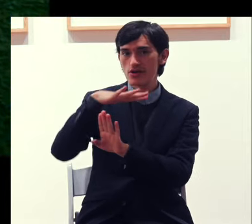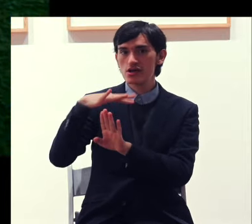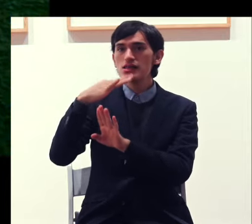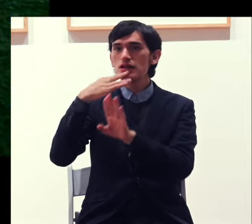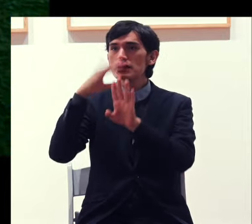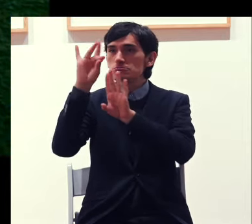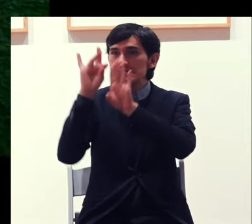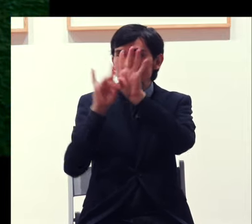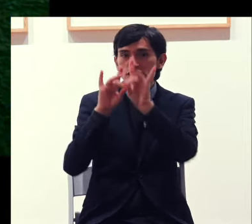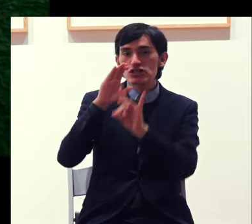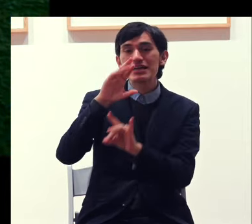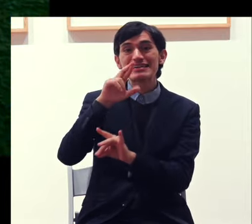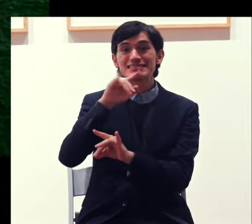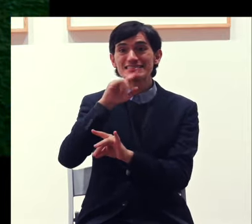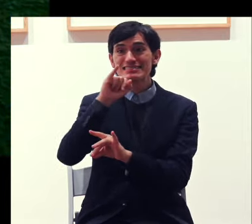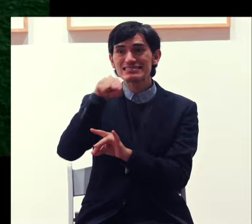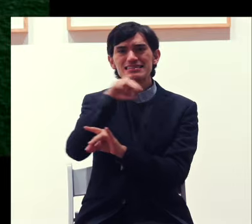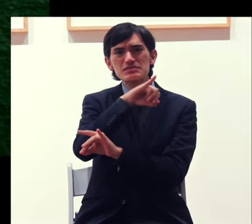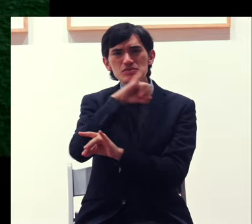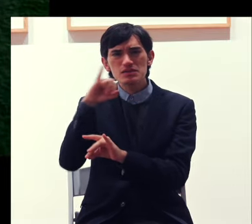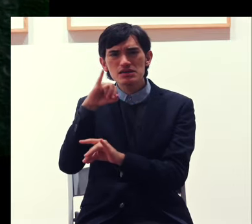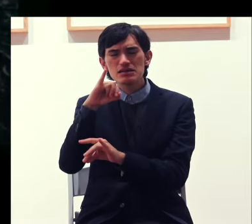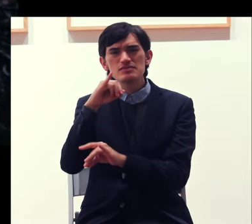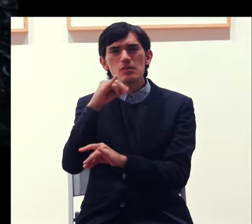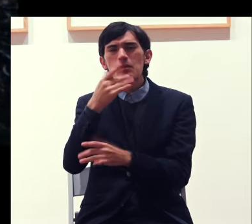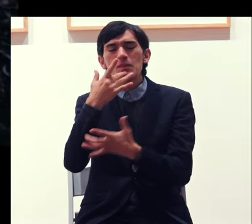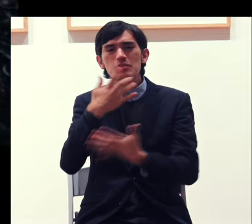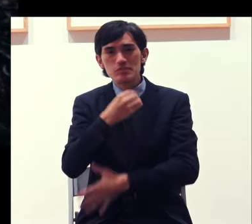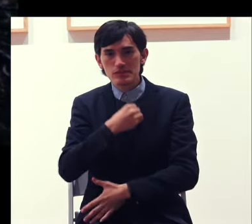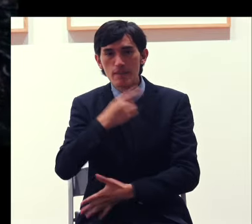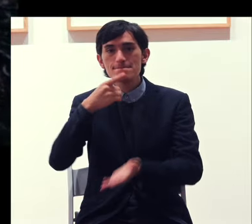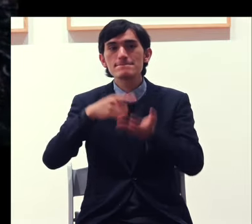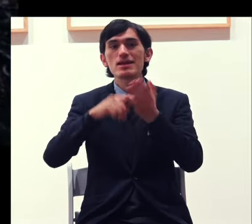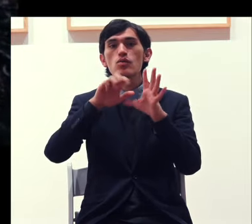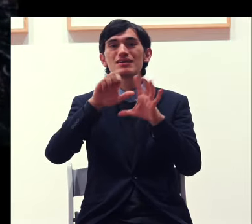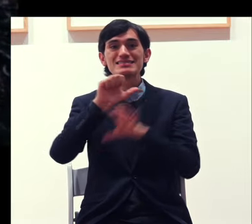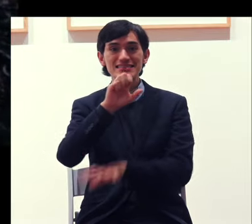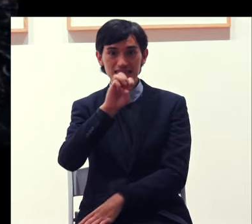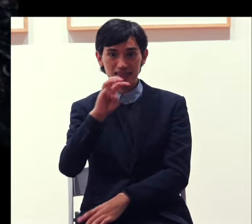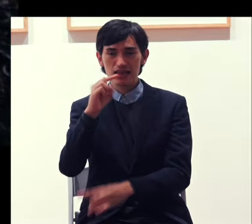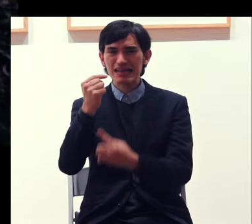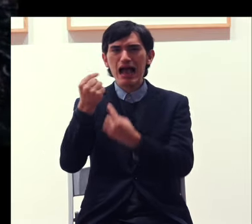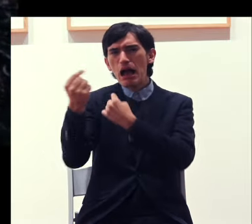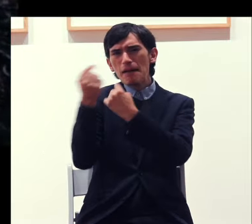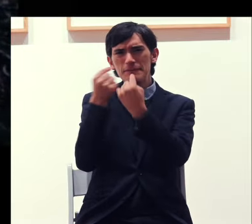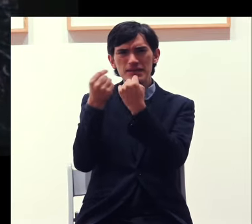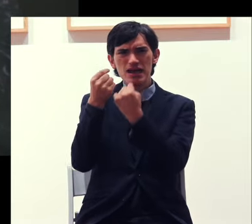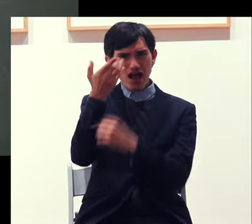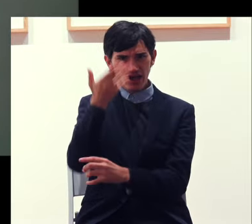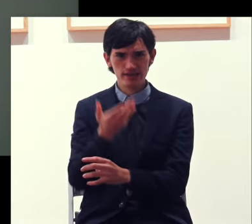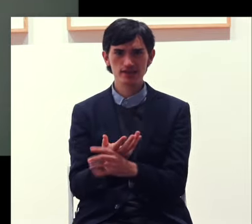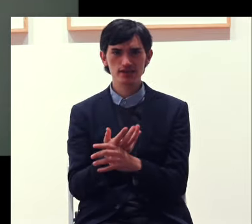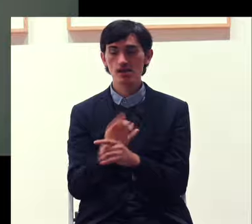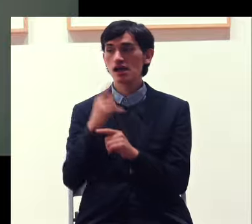muestra. La selección de Cristian Silva termina triste en la constante amenaza de